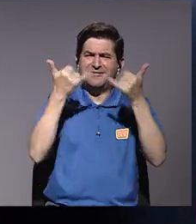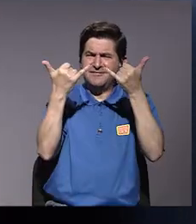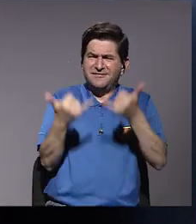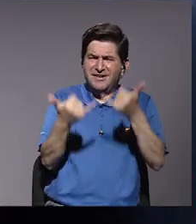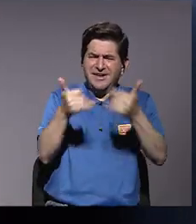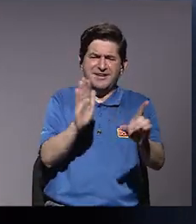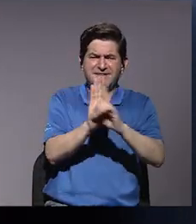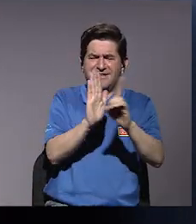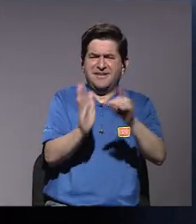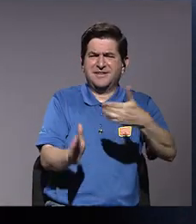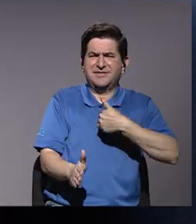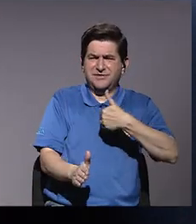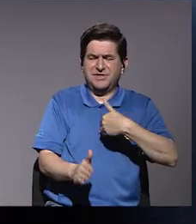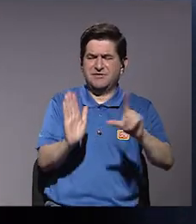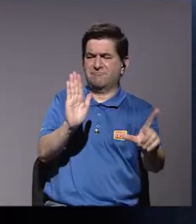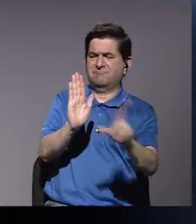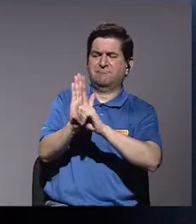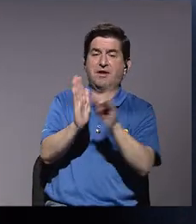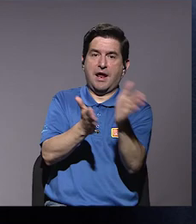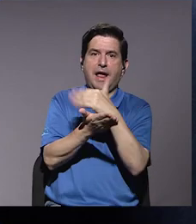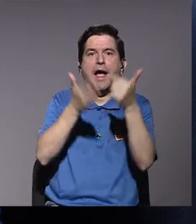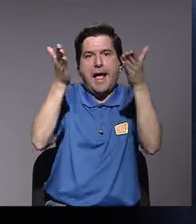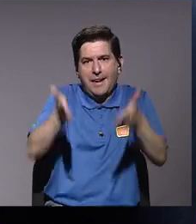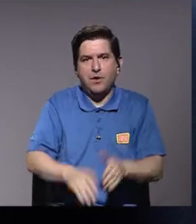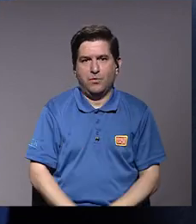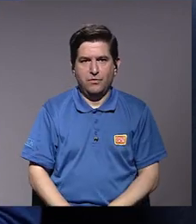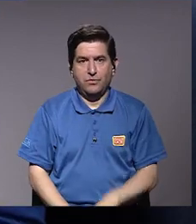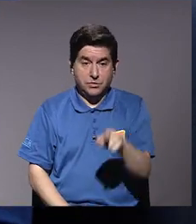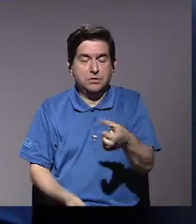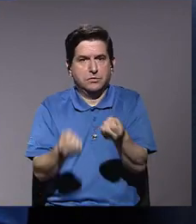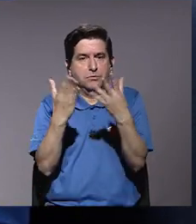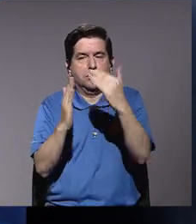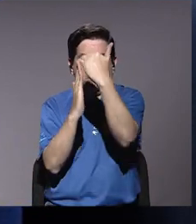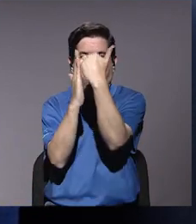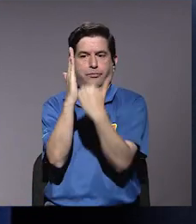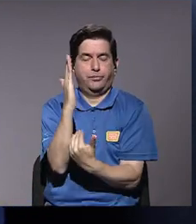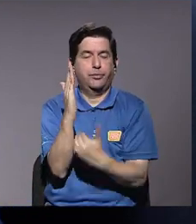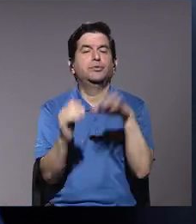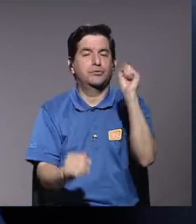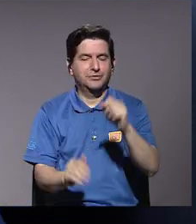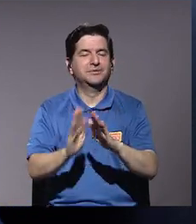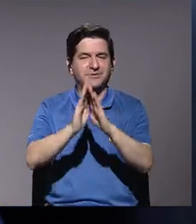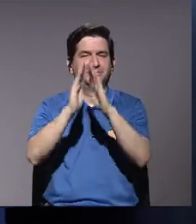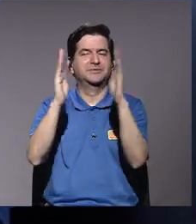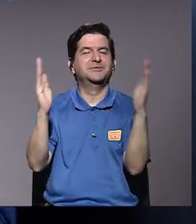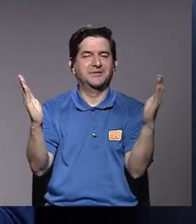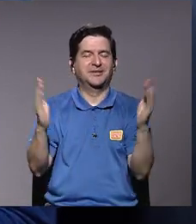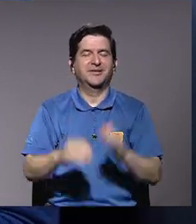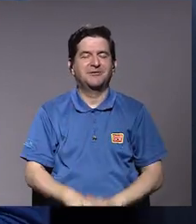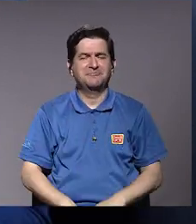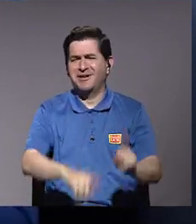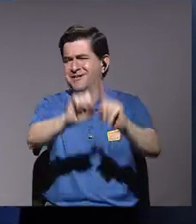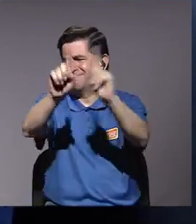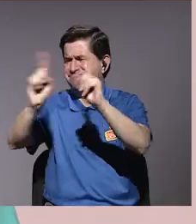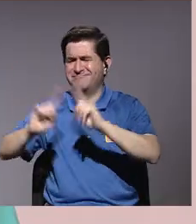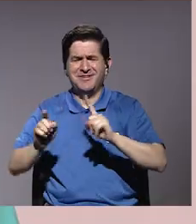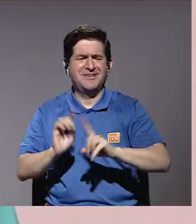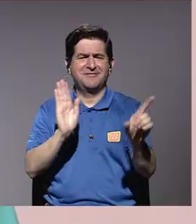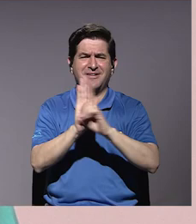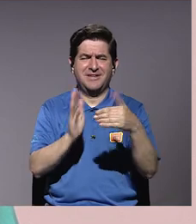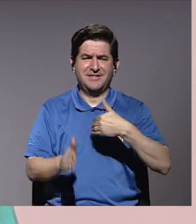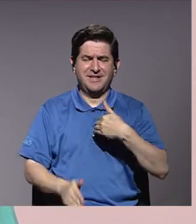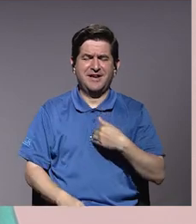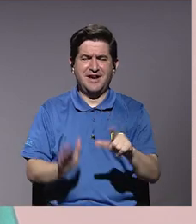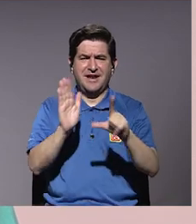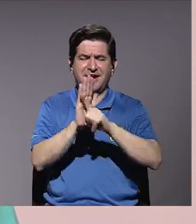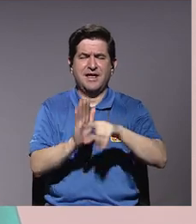acerca de los derechos que están en la ley, de algunos, porque estos sí son bastantes. Es bastante amplia la gama de derechos que tenemos en la